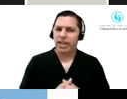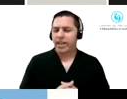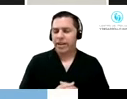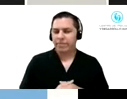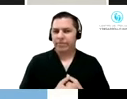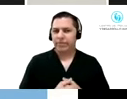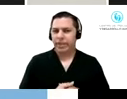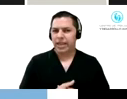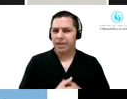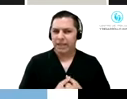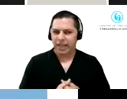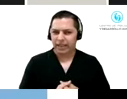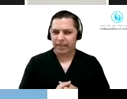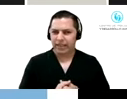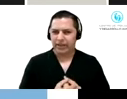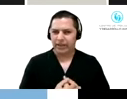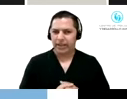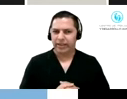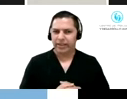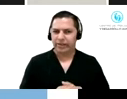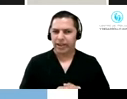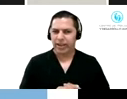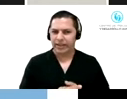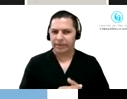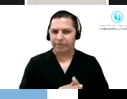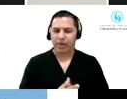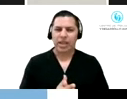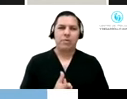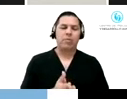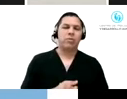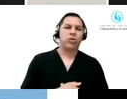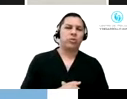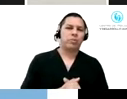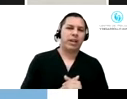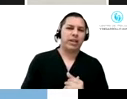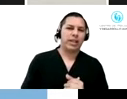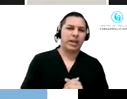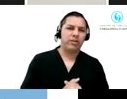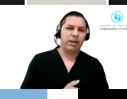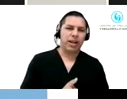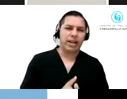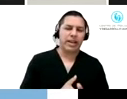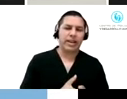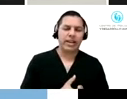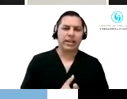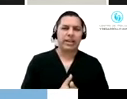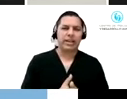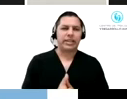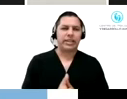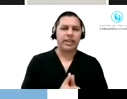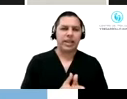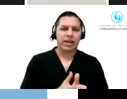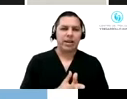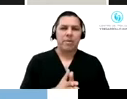Pero a una niña, ¿qué mensaje recibe la niña? Podemos plantearlo ahí